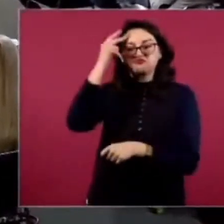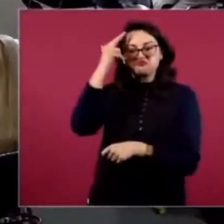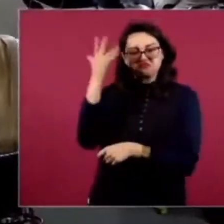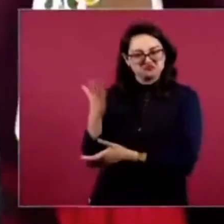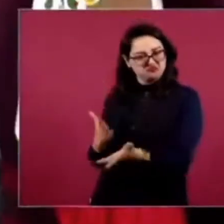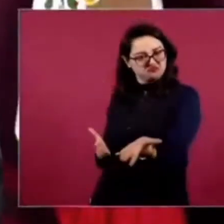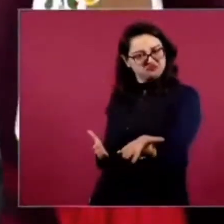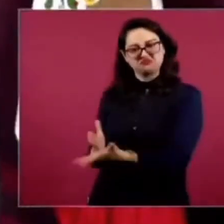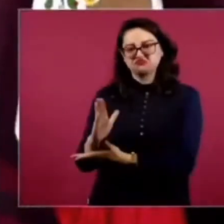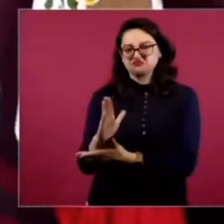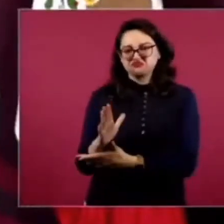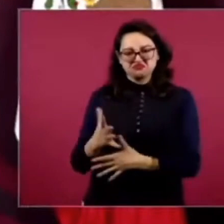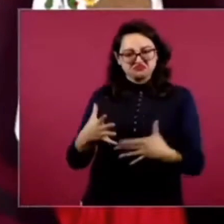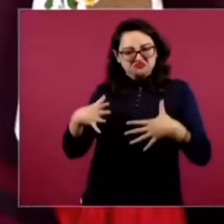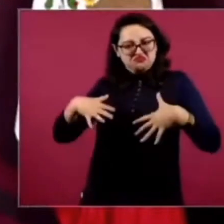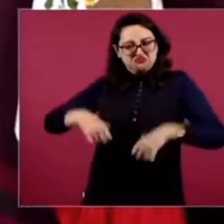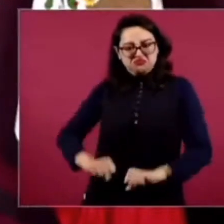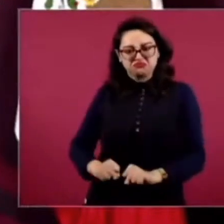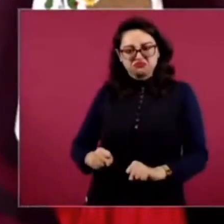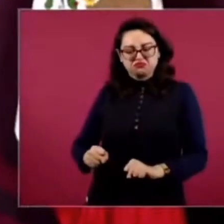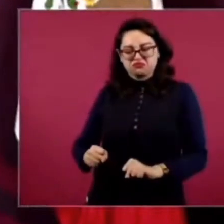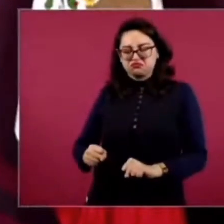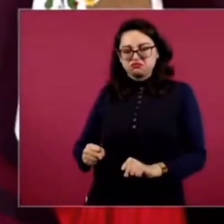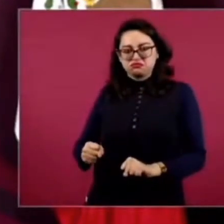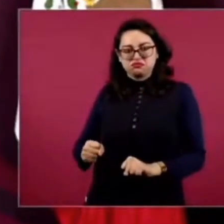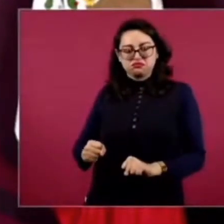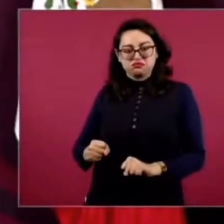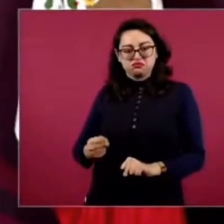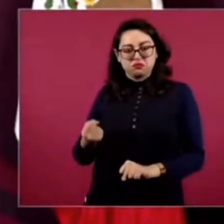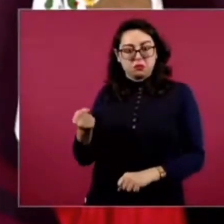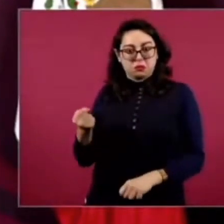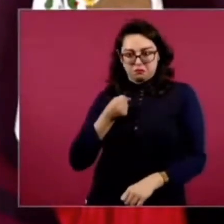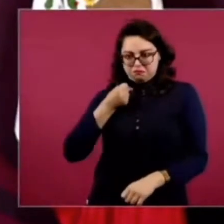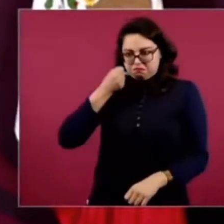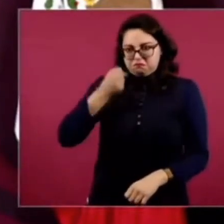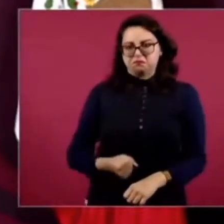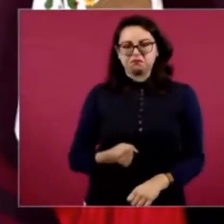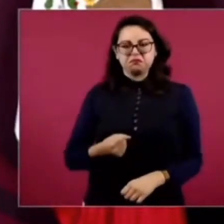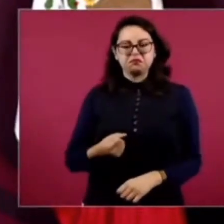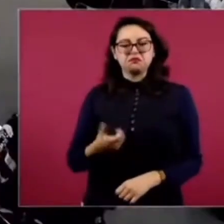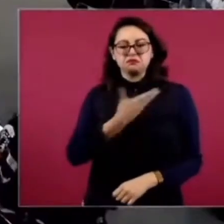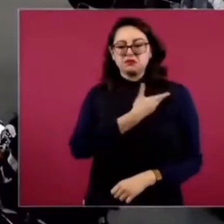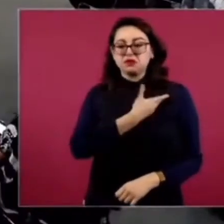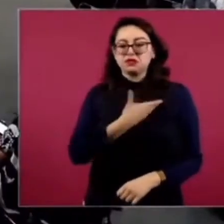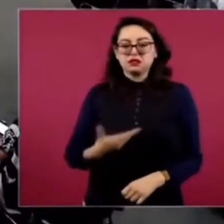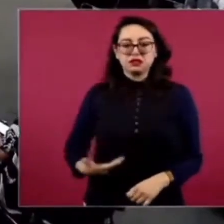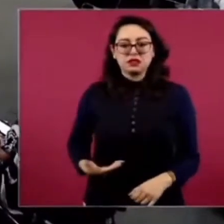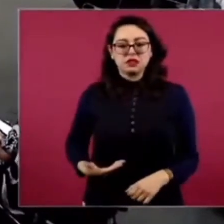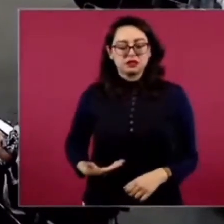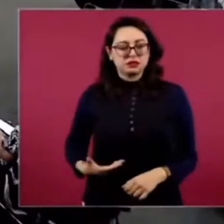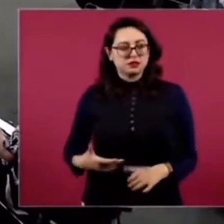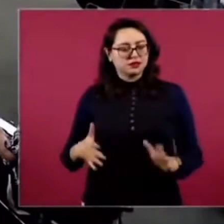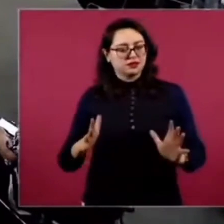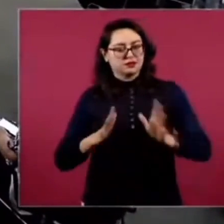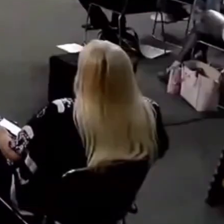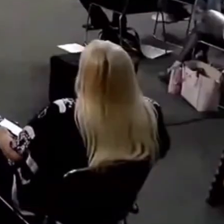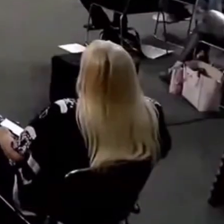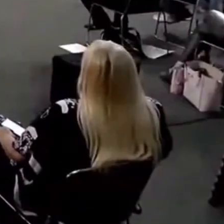Estado. Pero Porfirio Díaz, desde el inicio,